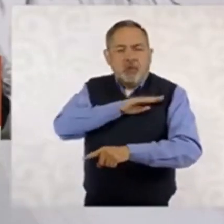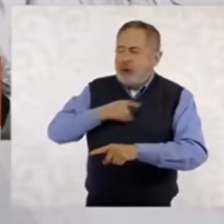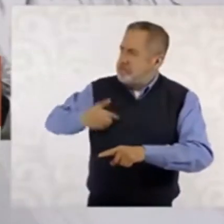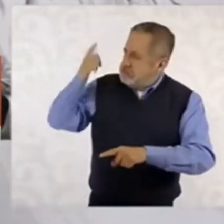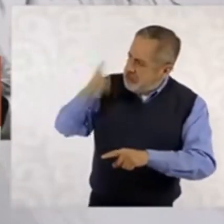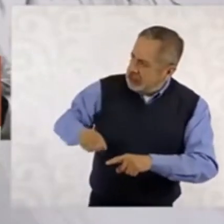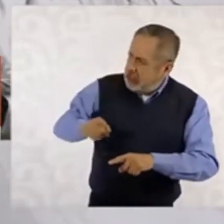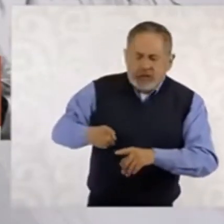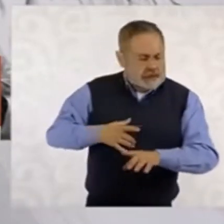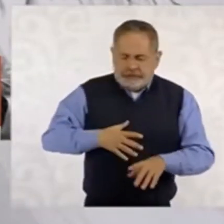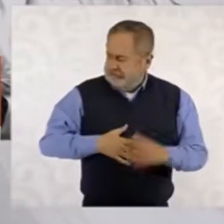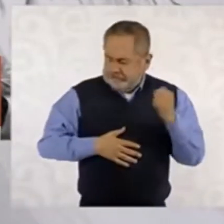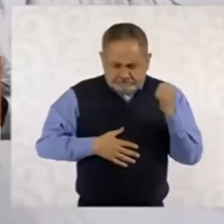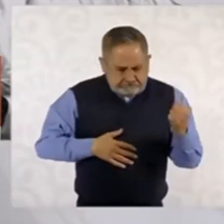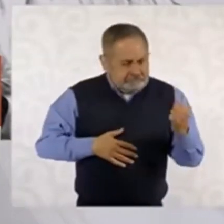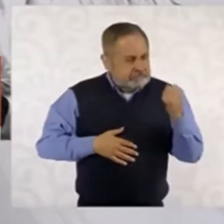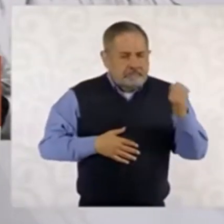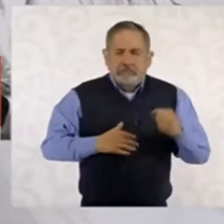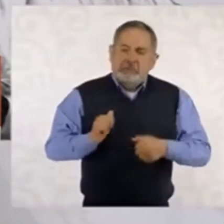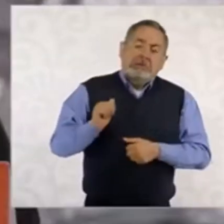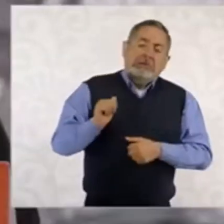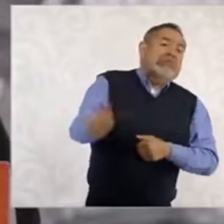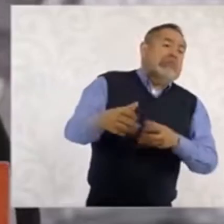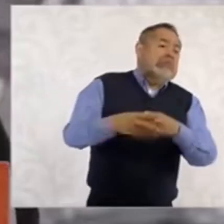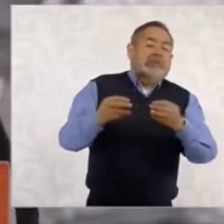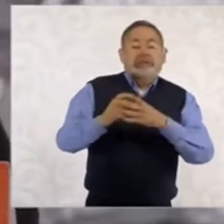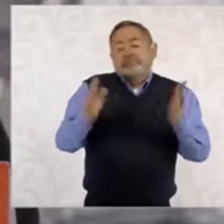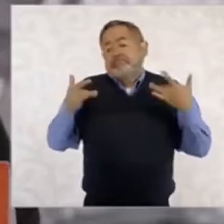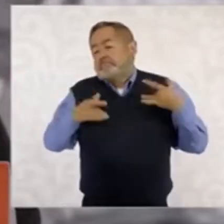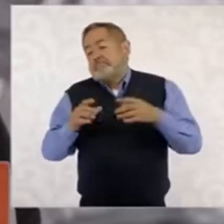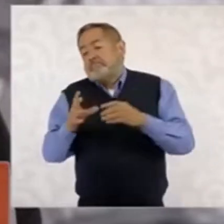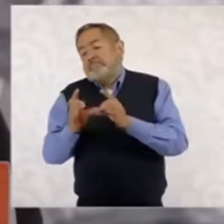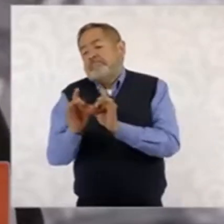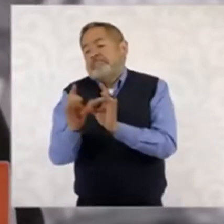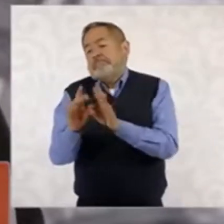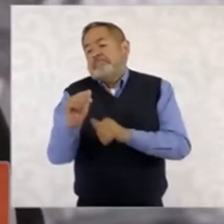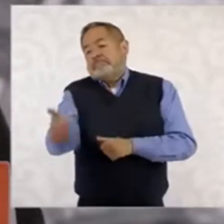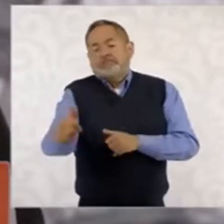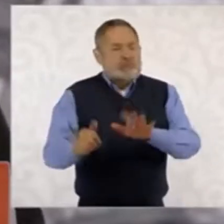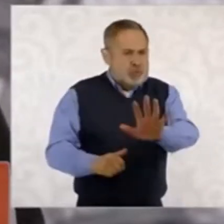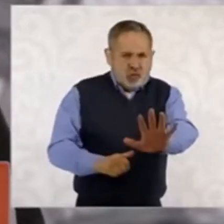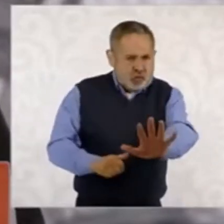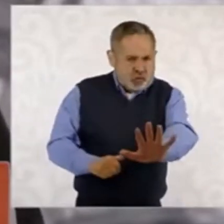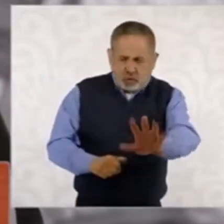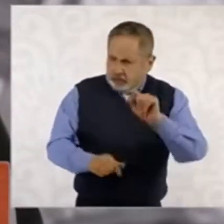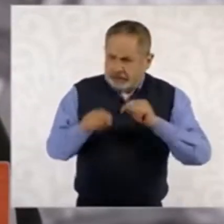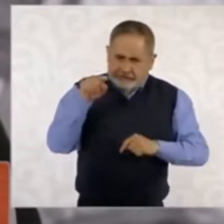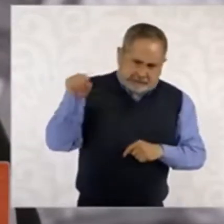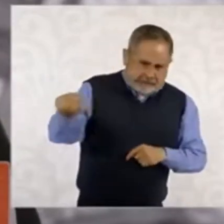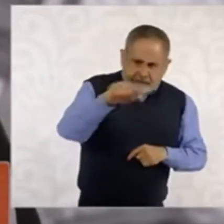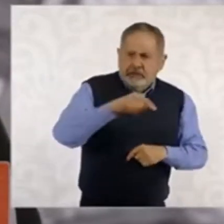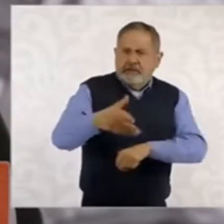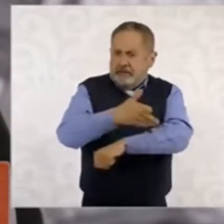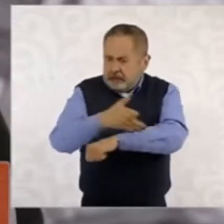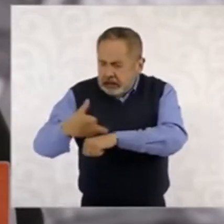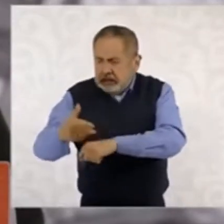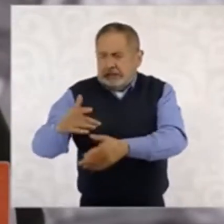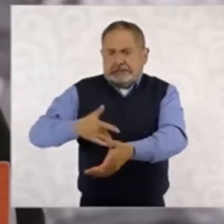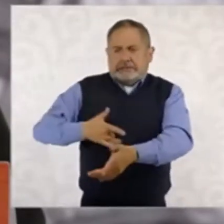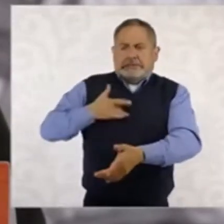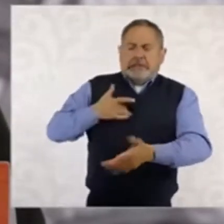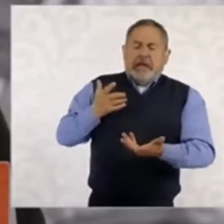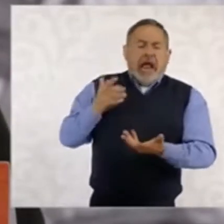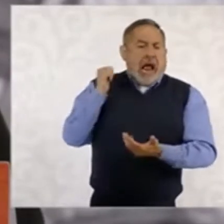para que no se abandonara su suerte a los trabajadores, porque es sensible a los derechos laborales de los mineros y a sus familias y es